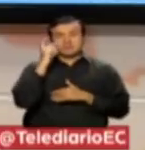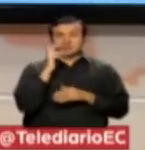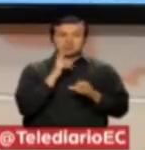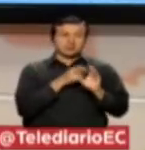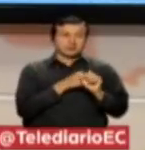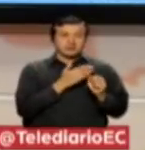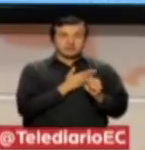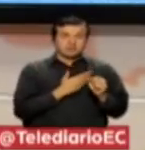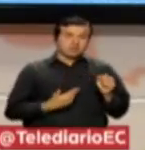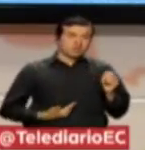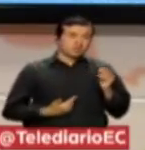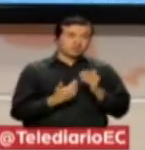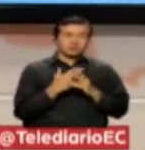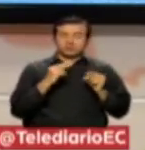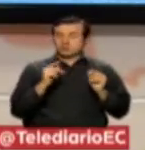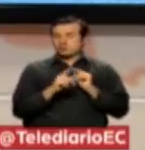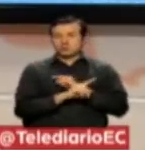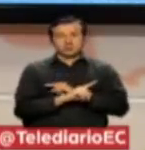la posesión